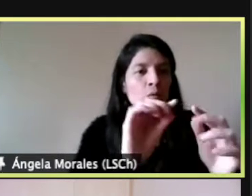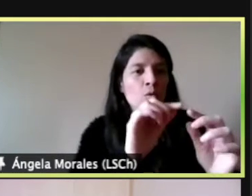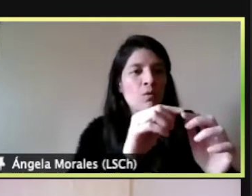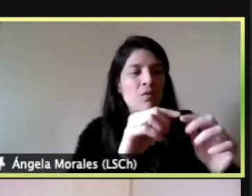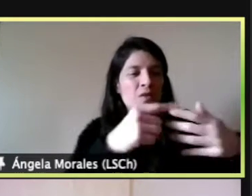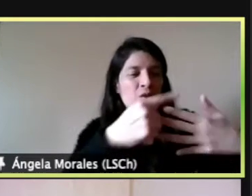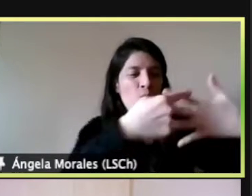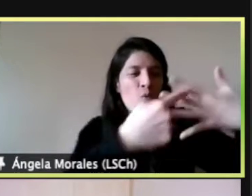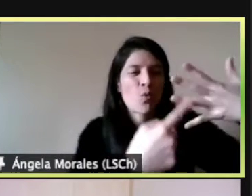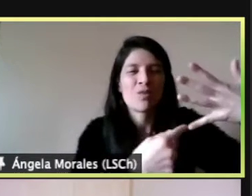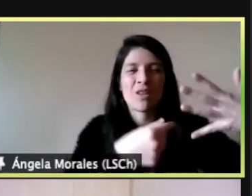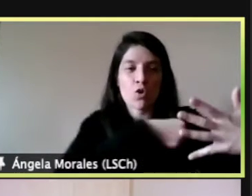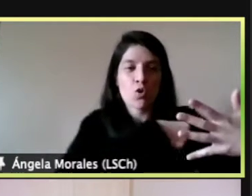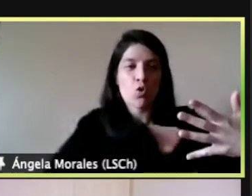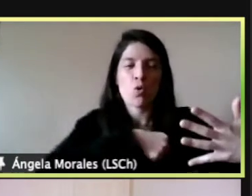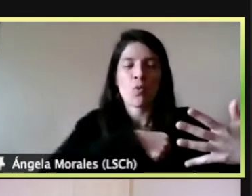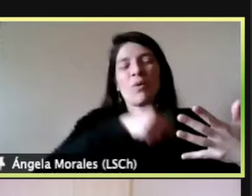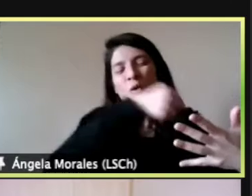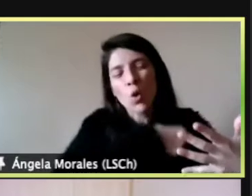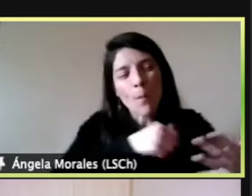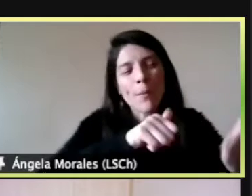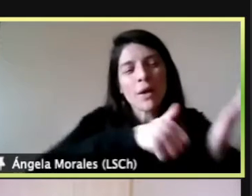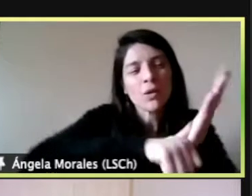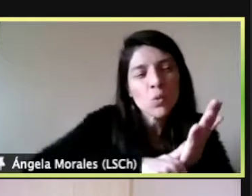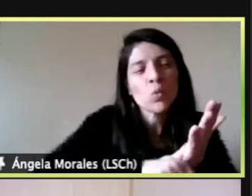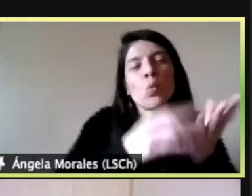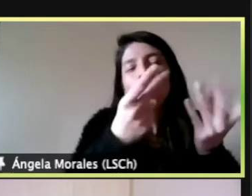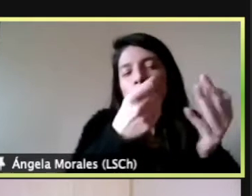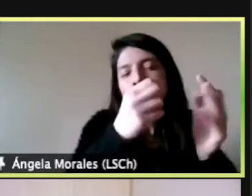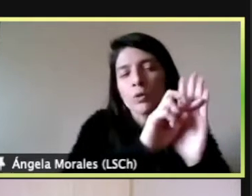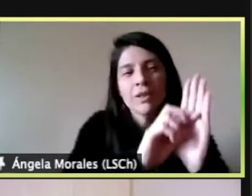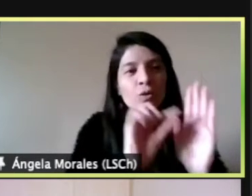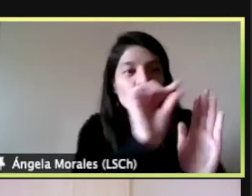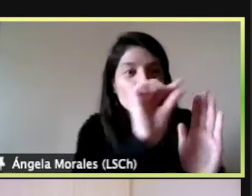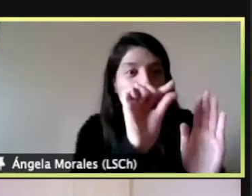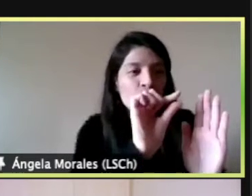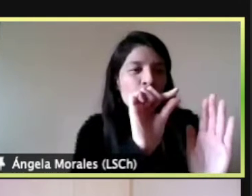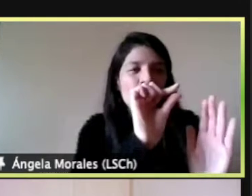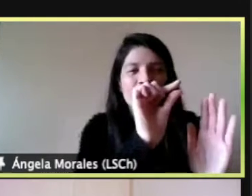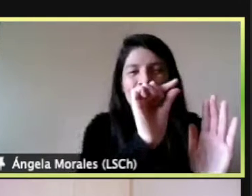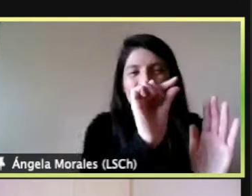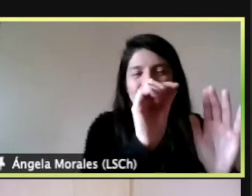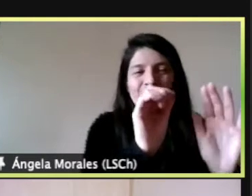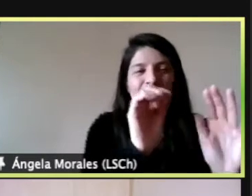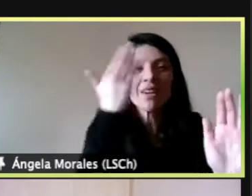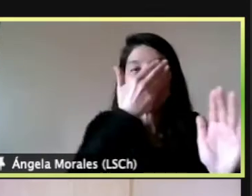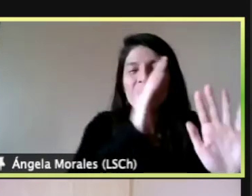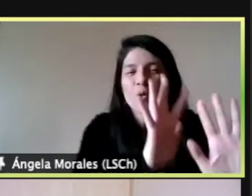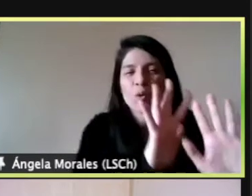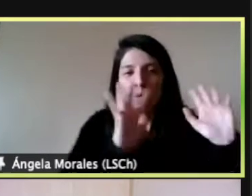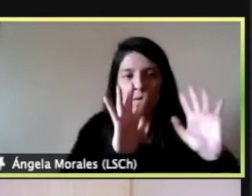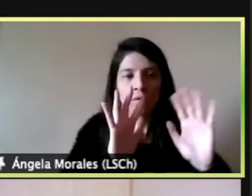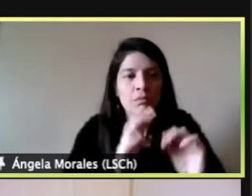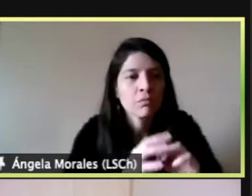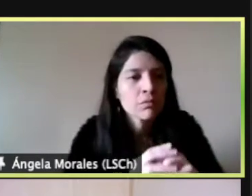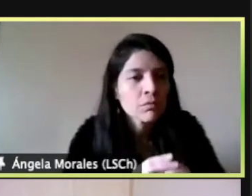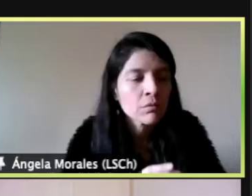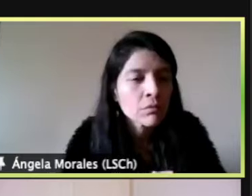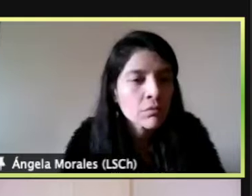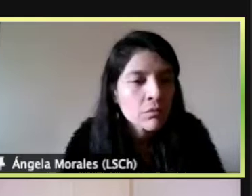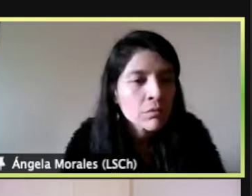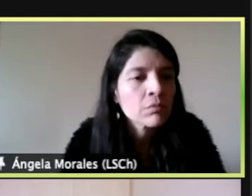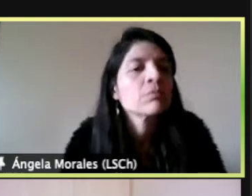un reporte de un trabajador en una tablita chiquitita. ¿Ya? Esto lo podemos copiar a un Word o imprimirlo directamente y nos va a